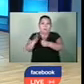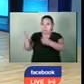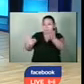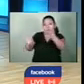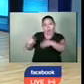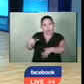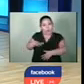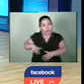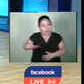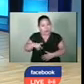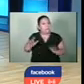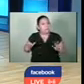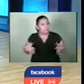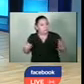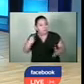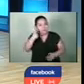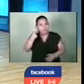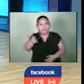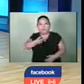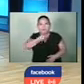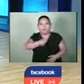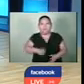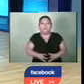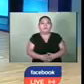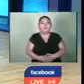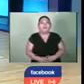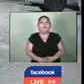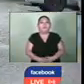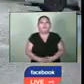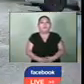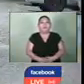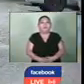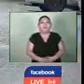lugar. Veamos de qué se trata a continuación.